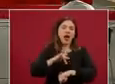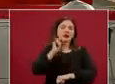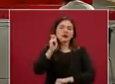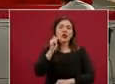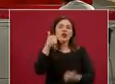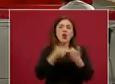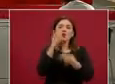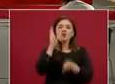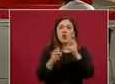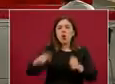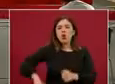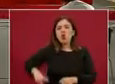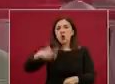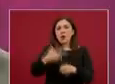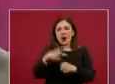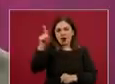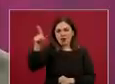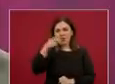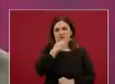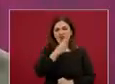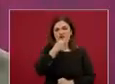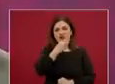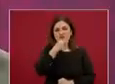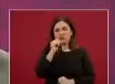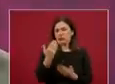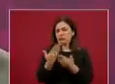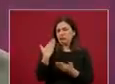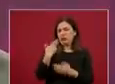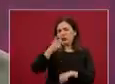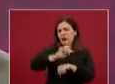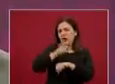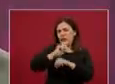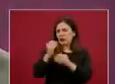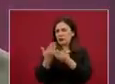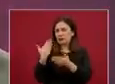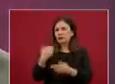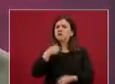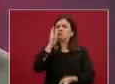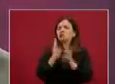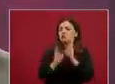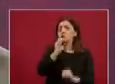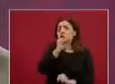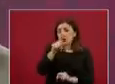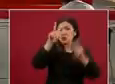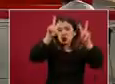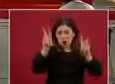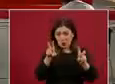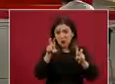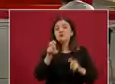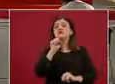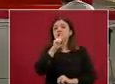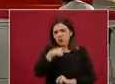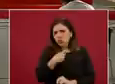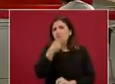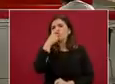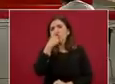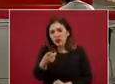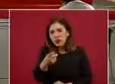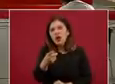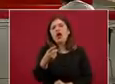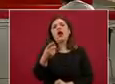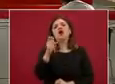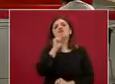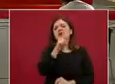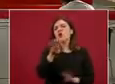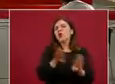con el gobernador hace un par de días y conversamos al respecto. A su vez le transmití el diálogo